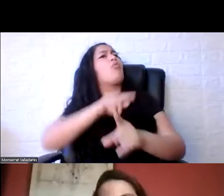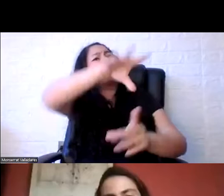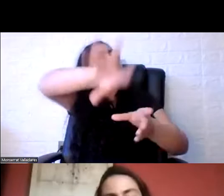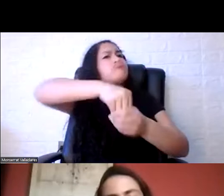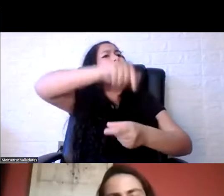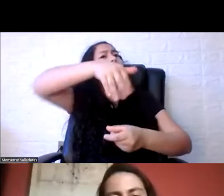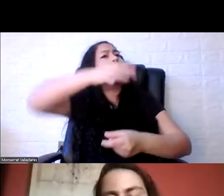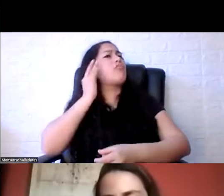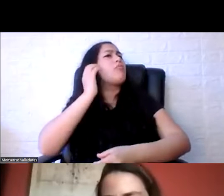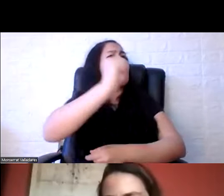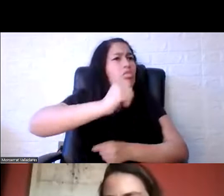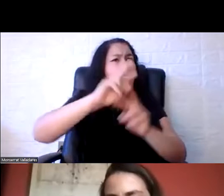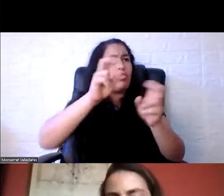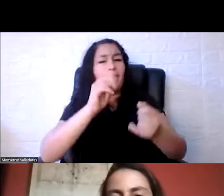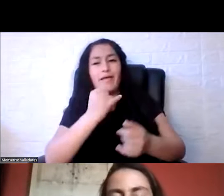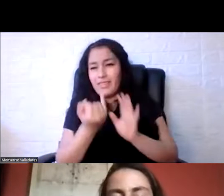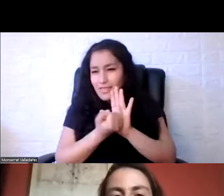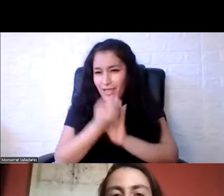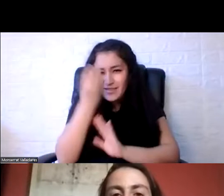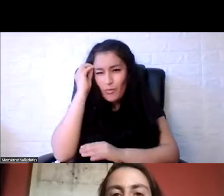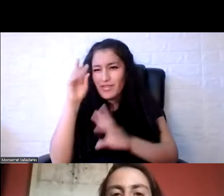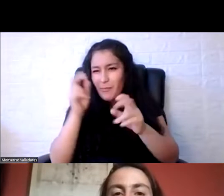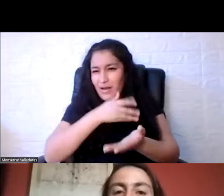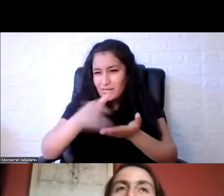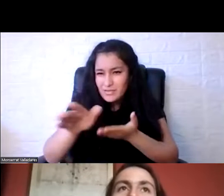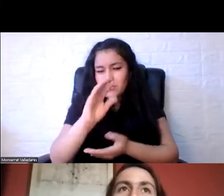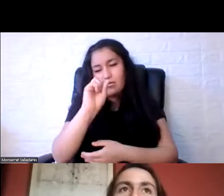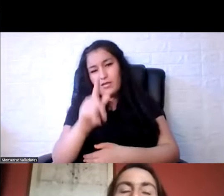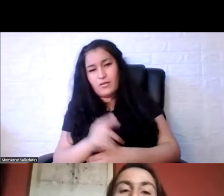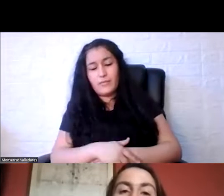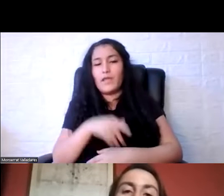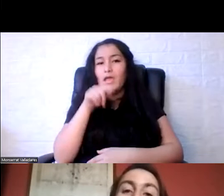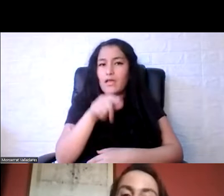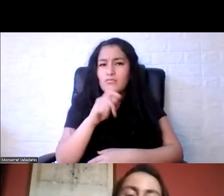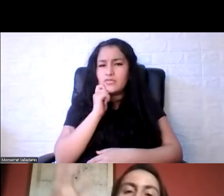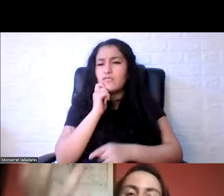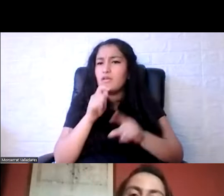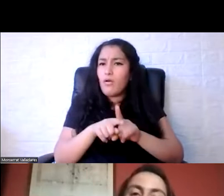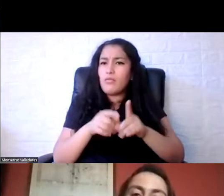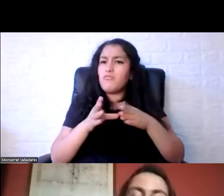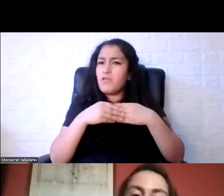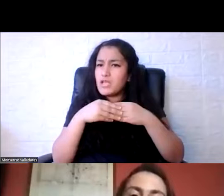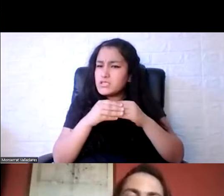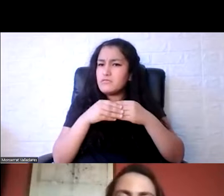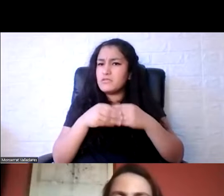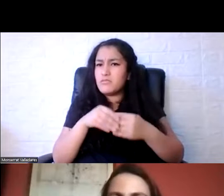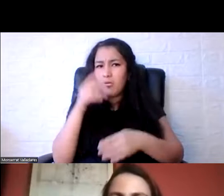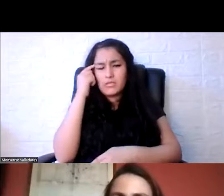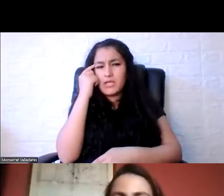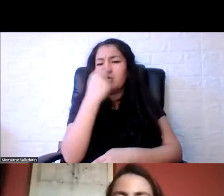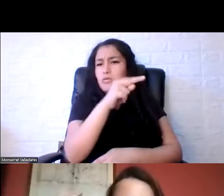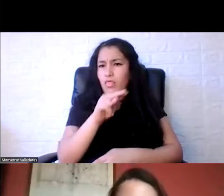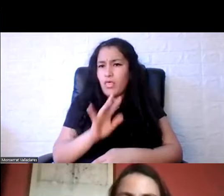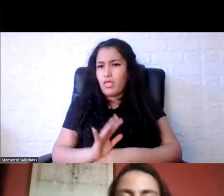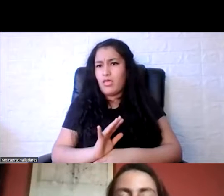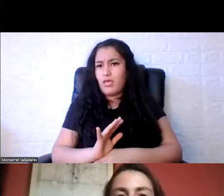la discusión que vino con las identidades, también con el rechazo, y es más bien adaptemos la mirada de las personas a las categorías. Y